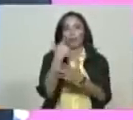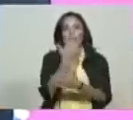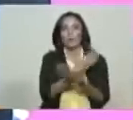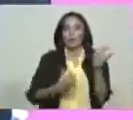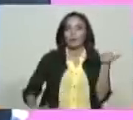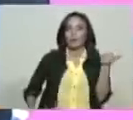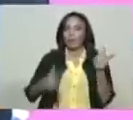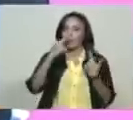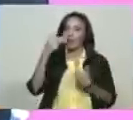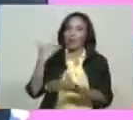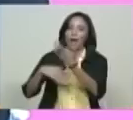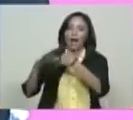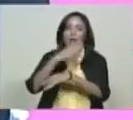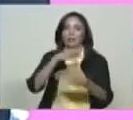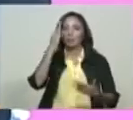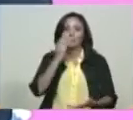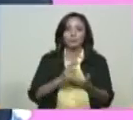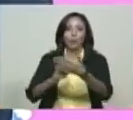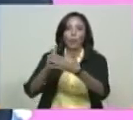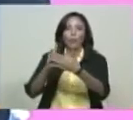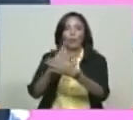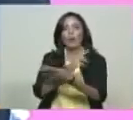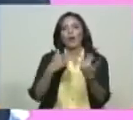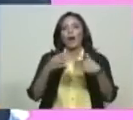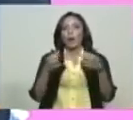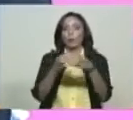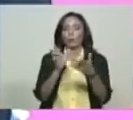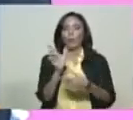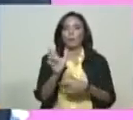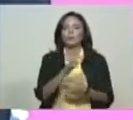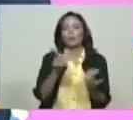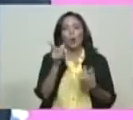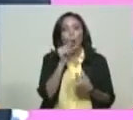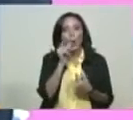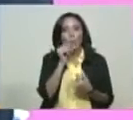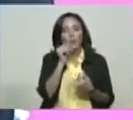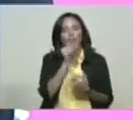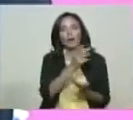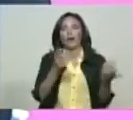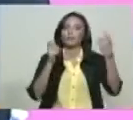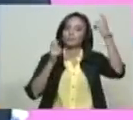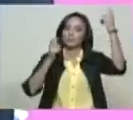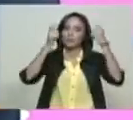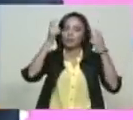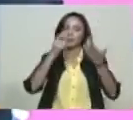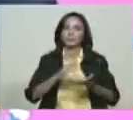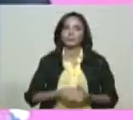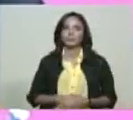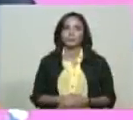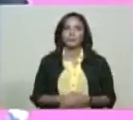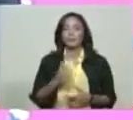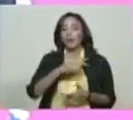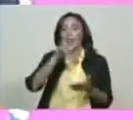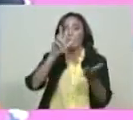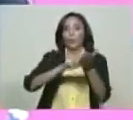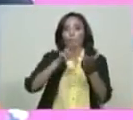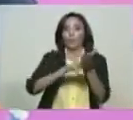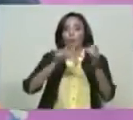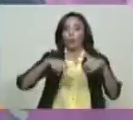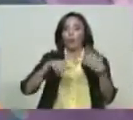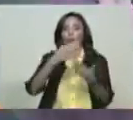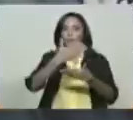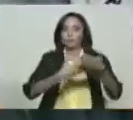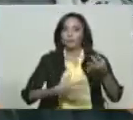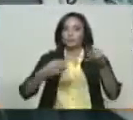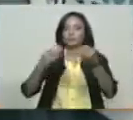presidente eterno y honorario del Partido Socialista Unido de Venezuela, como lo han definido ustedes en el documento que han aprobado el día de hoy, al comandante